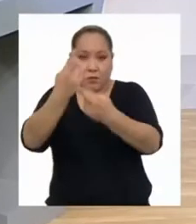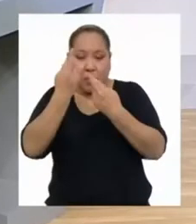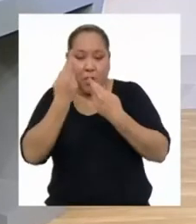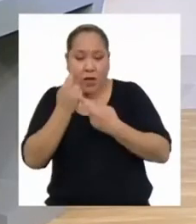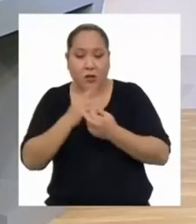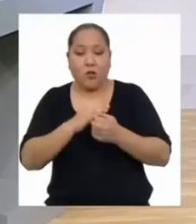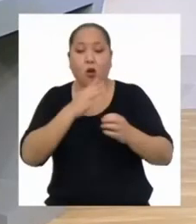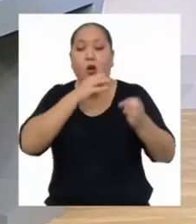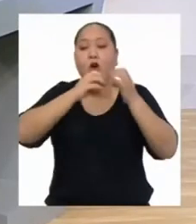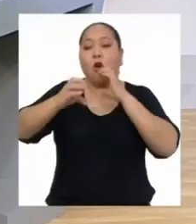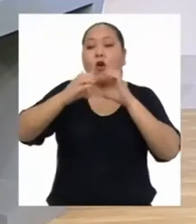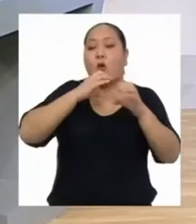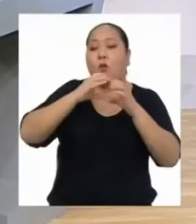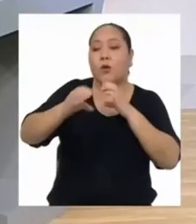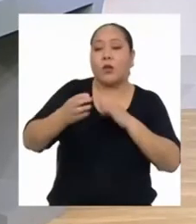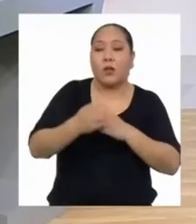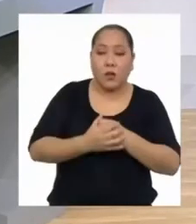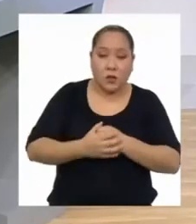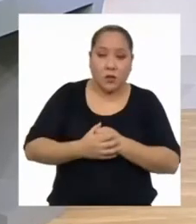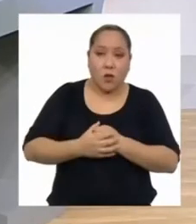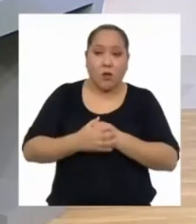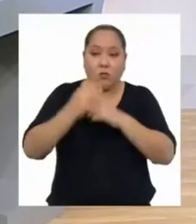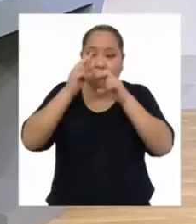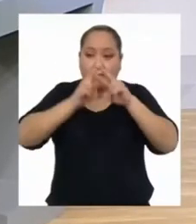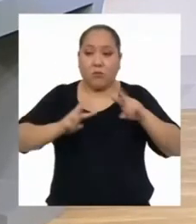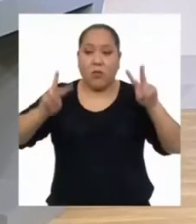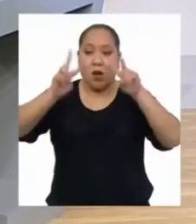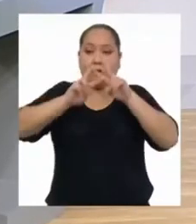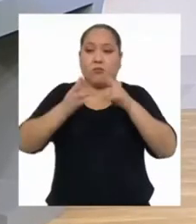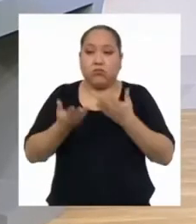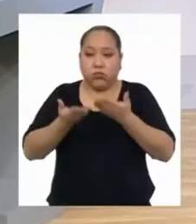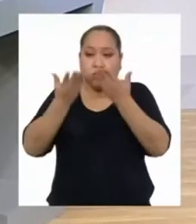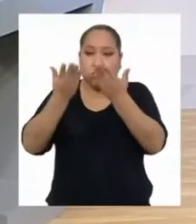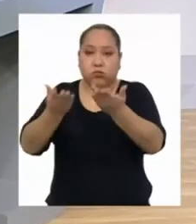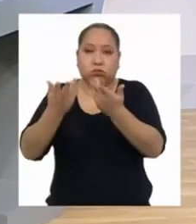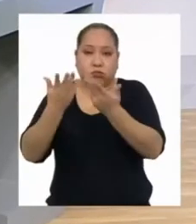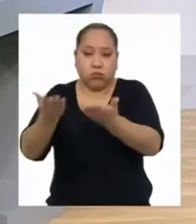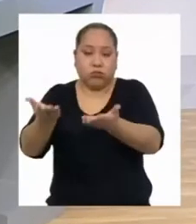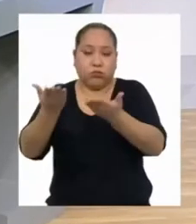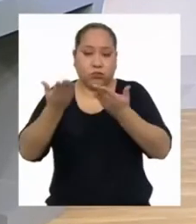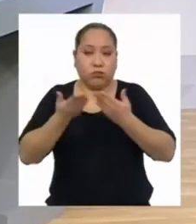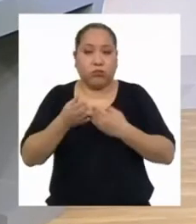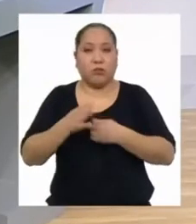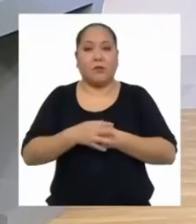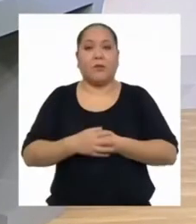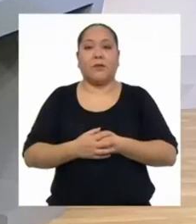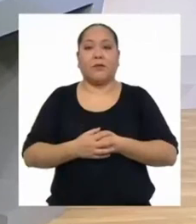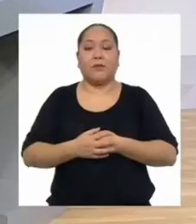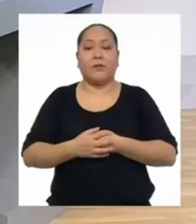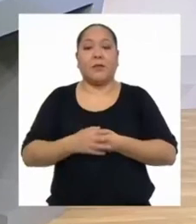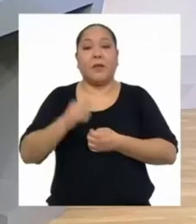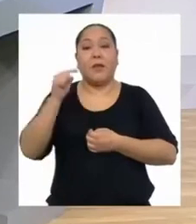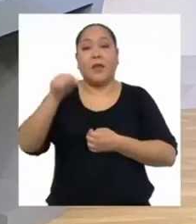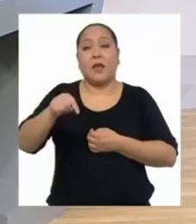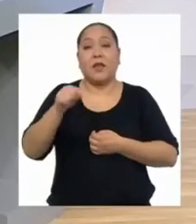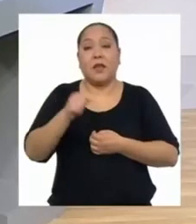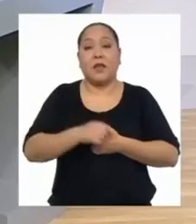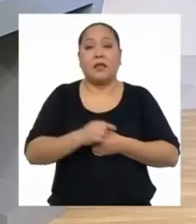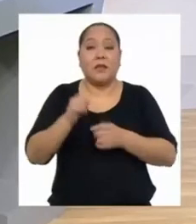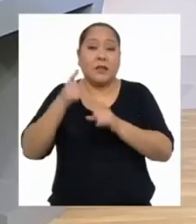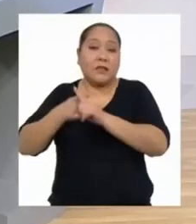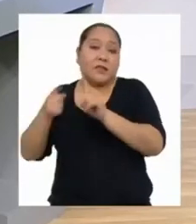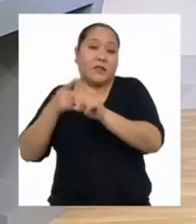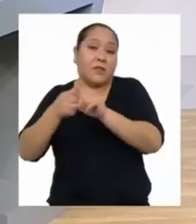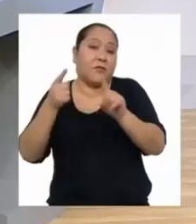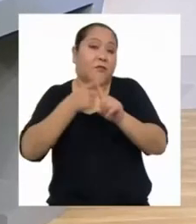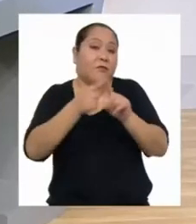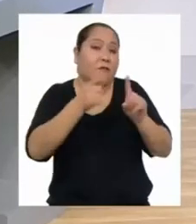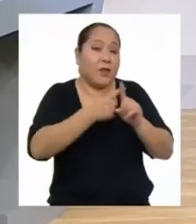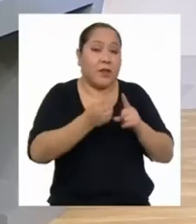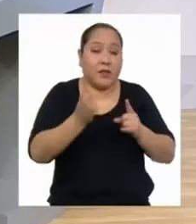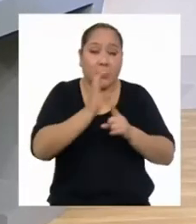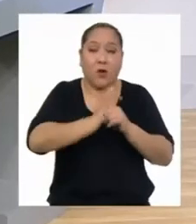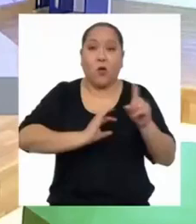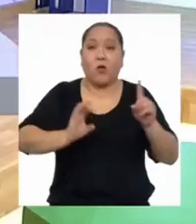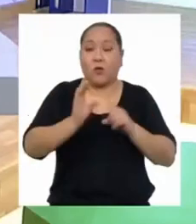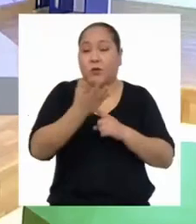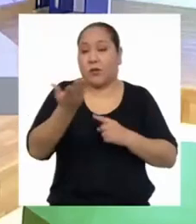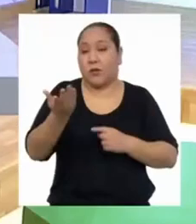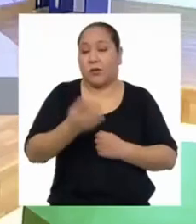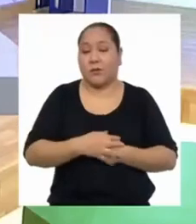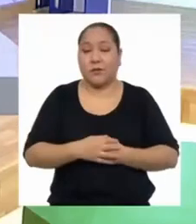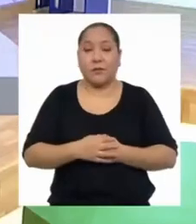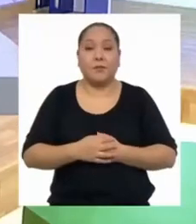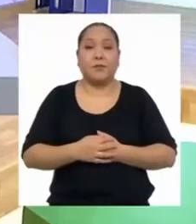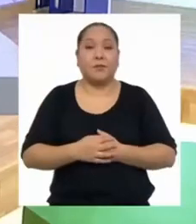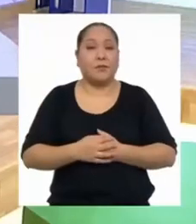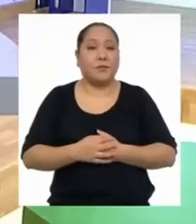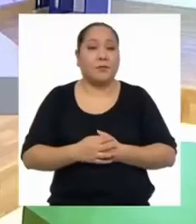mutua entre cada una y uno de los ciudadanos de este país, a partir de nuestra diversidad, ¿cierto?